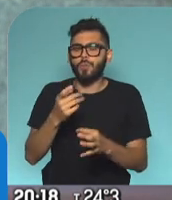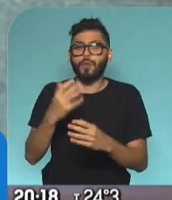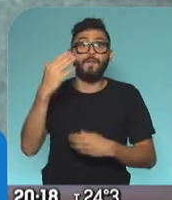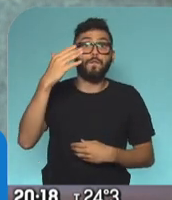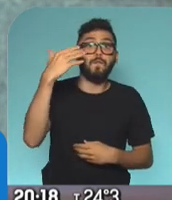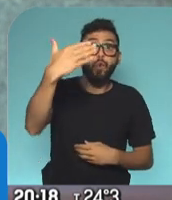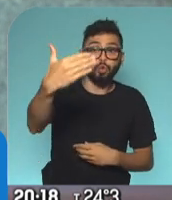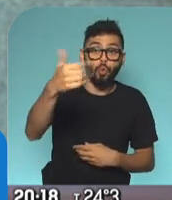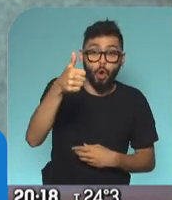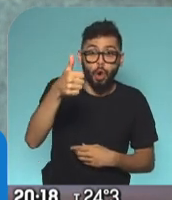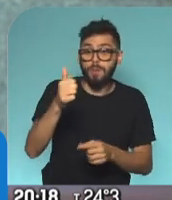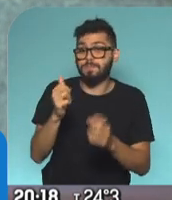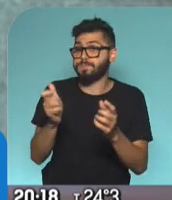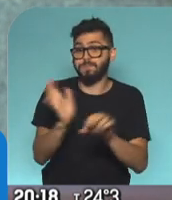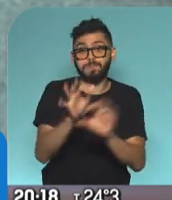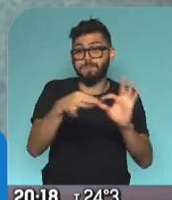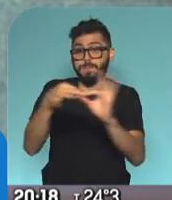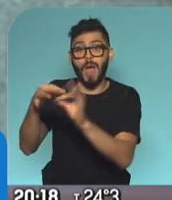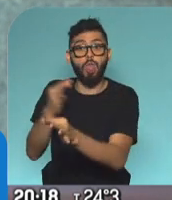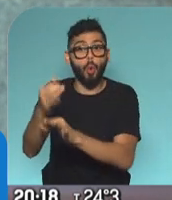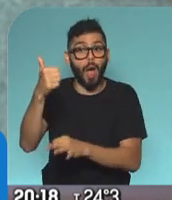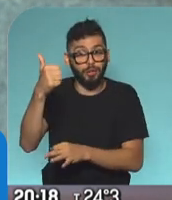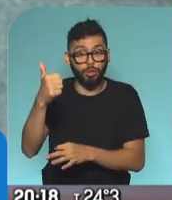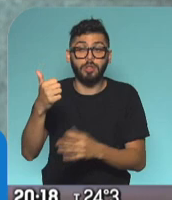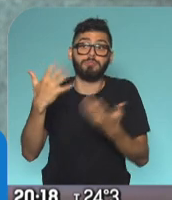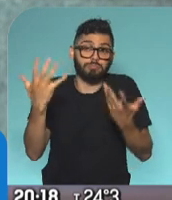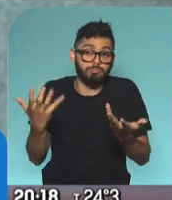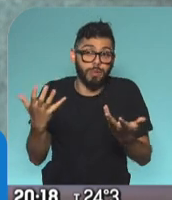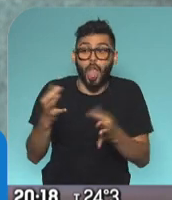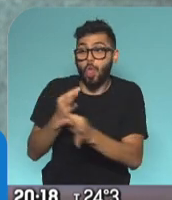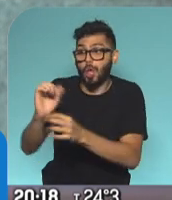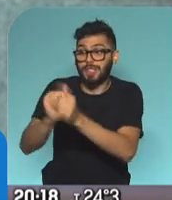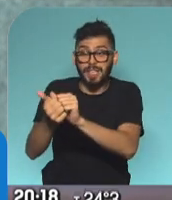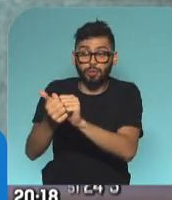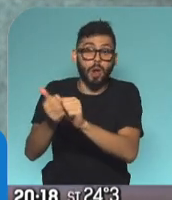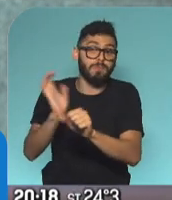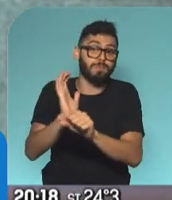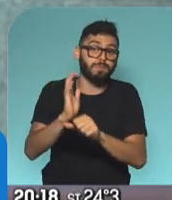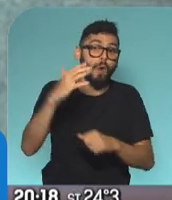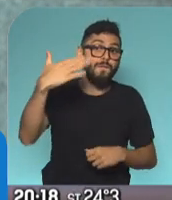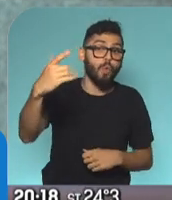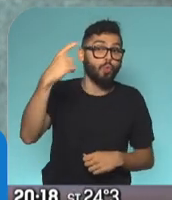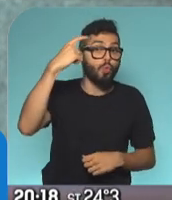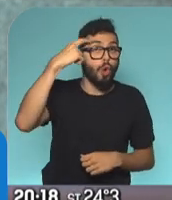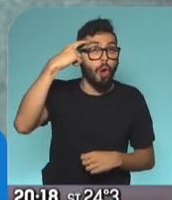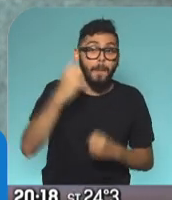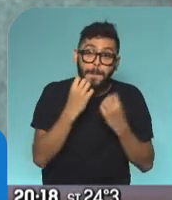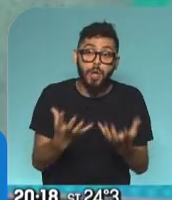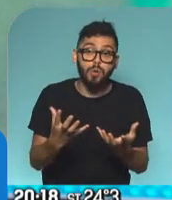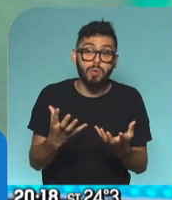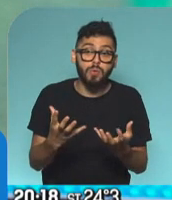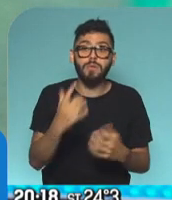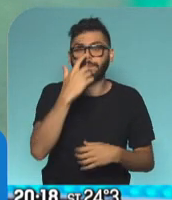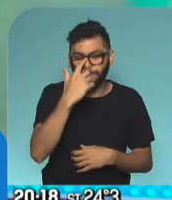educación si vamos al tema la educación sexual también va a permitir otro tipo de mentalidad de las nuevas generaciones si